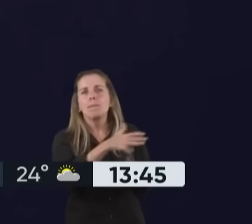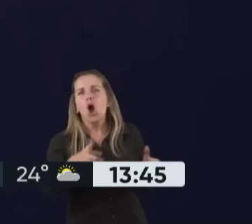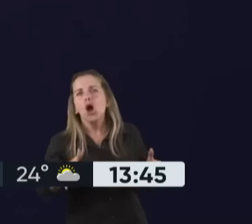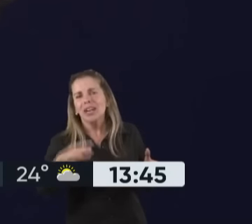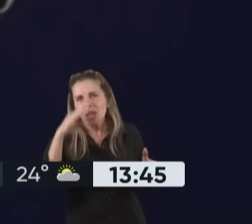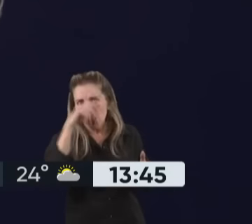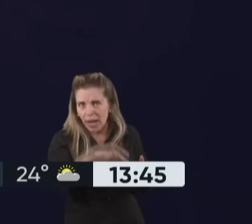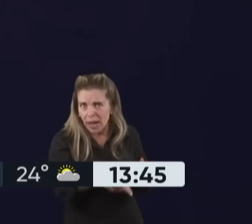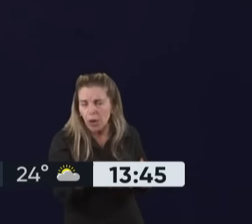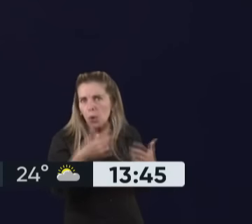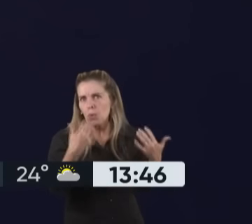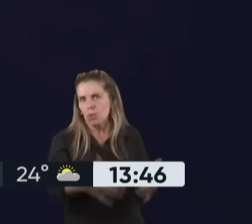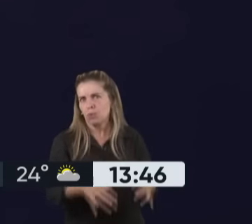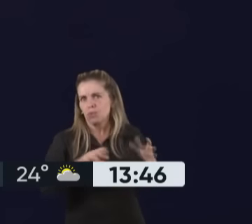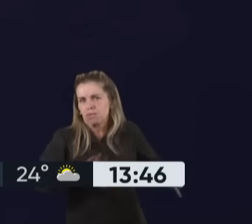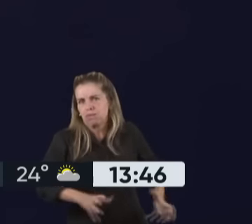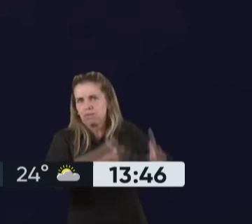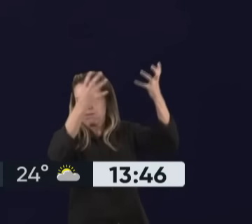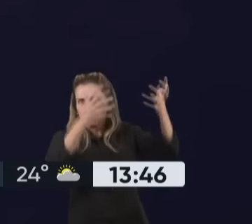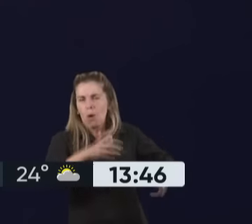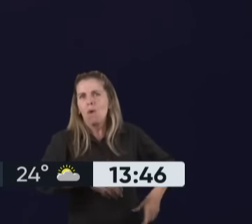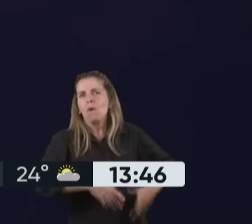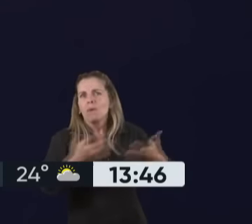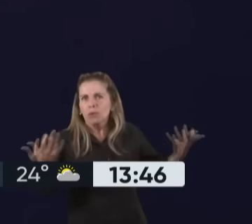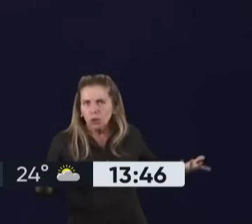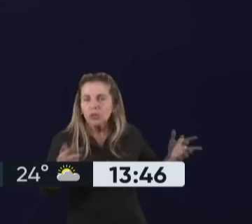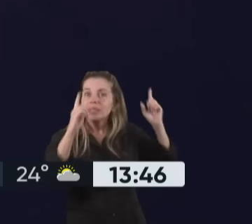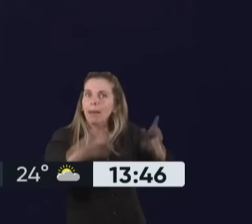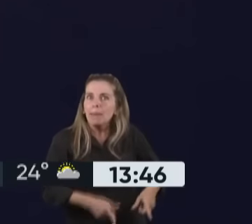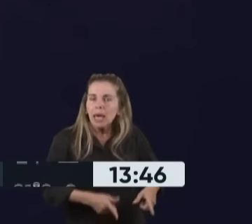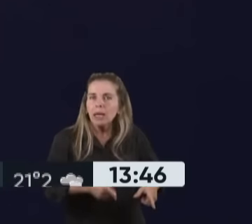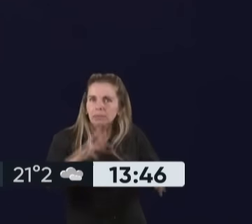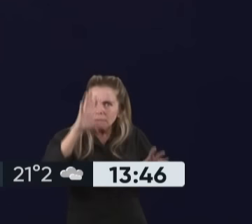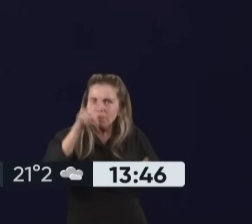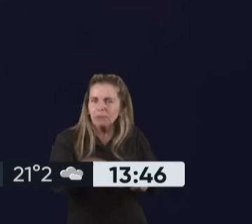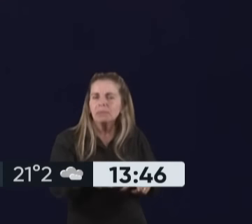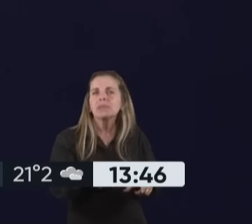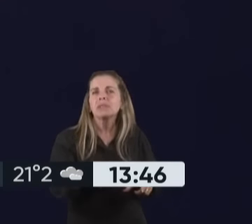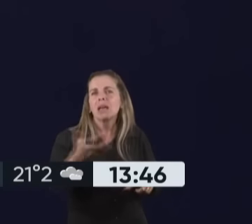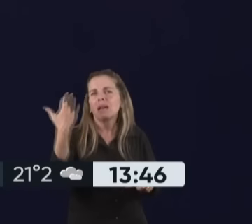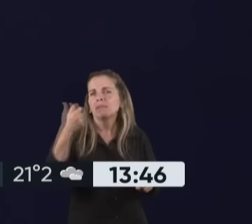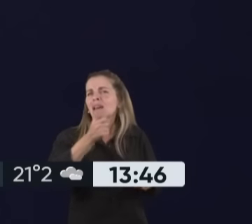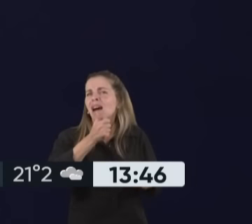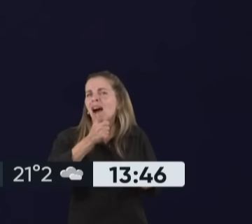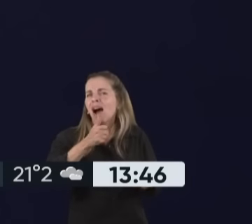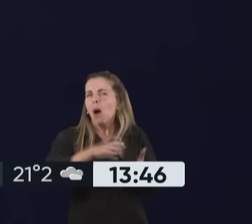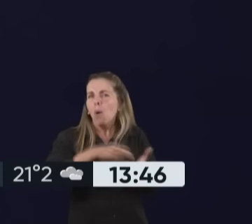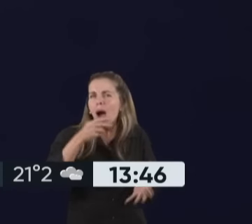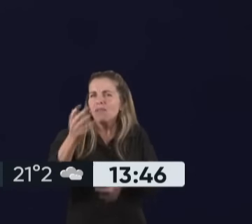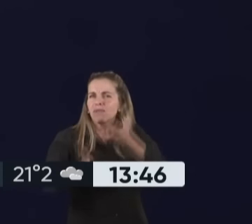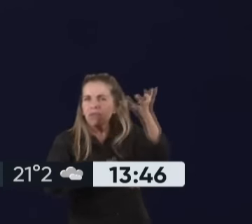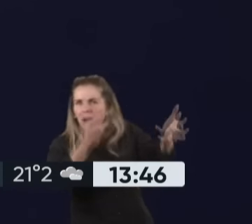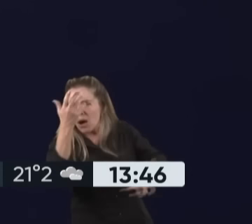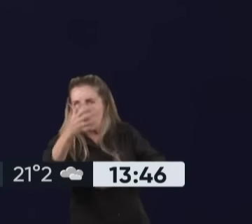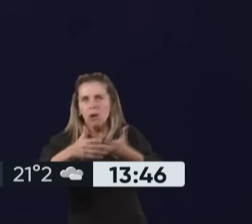tuvimos un problema de un aluvión de agua y de